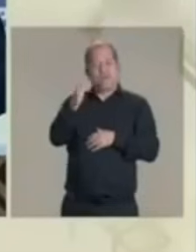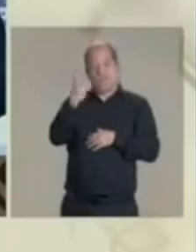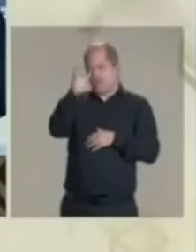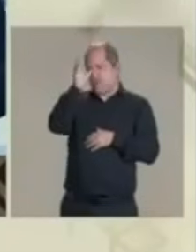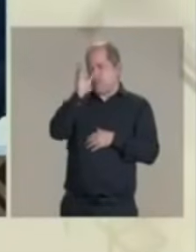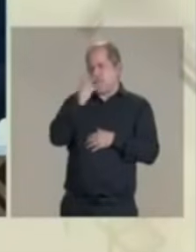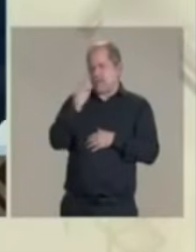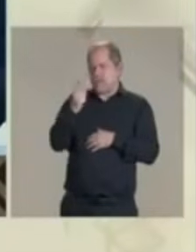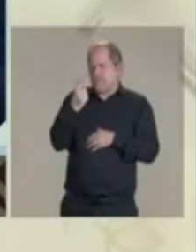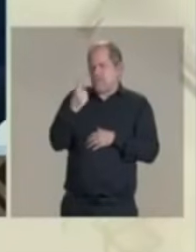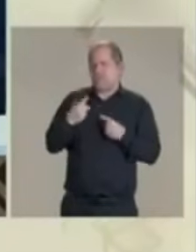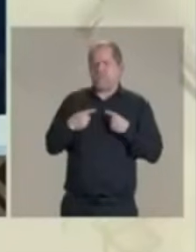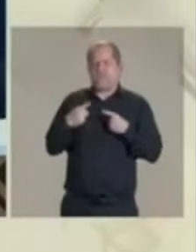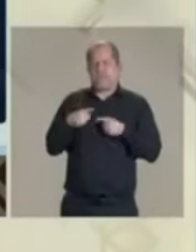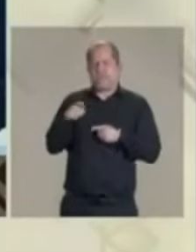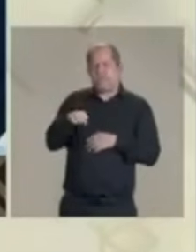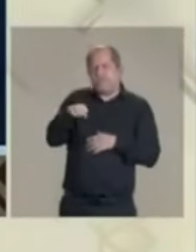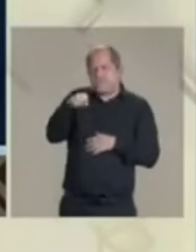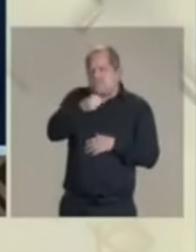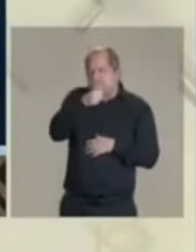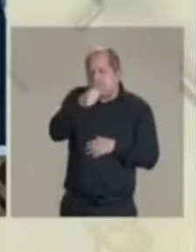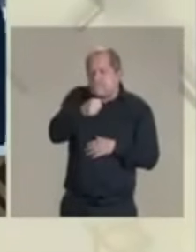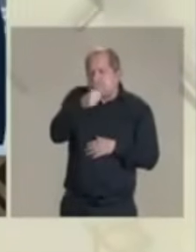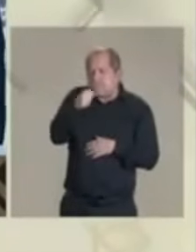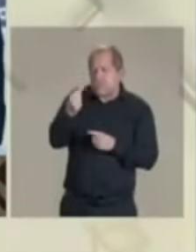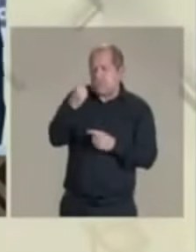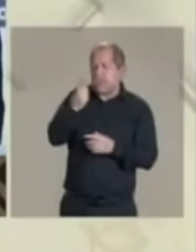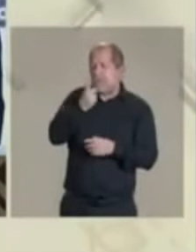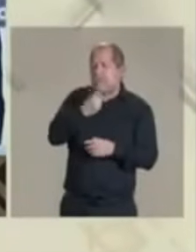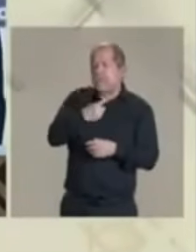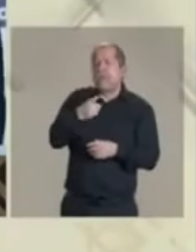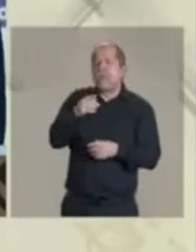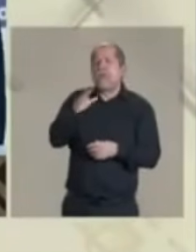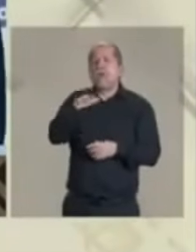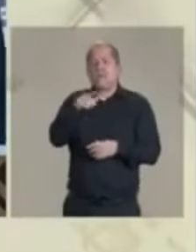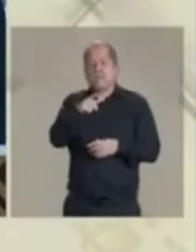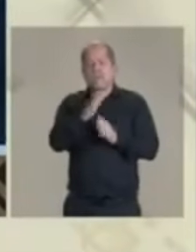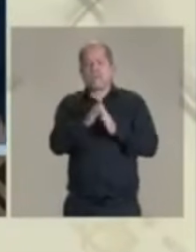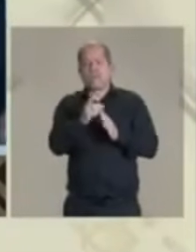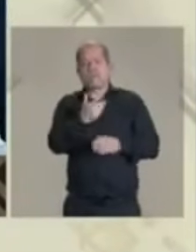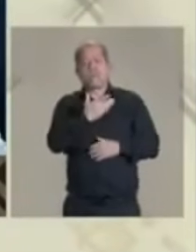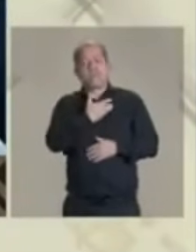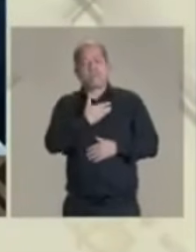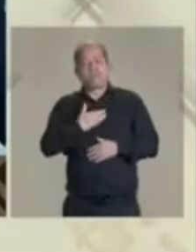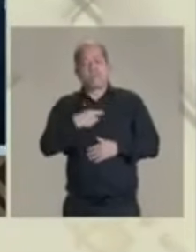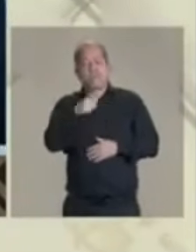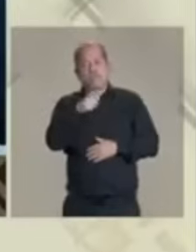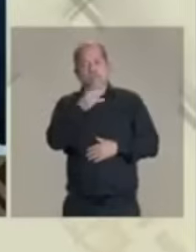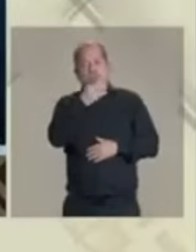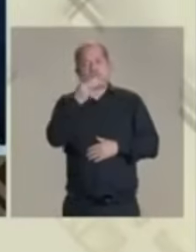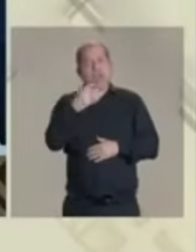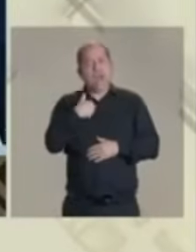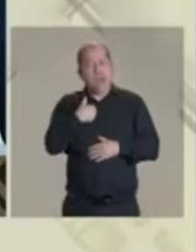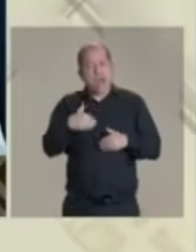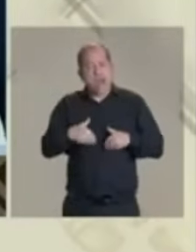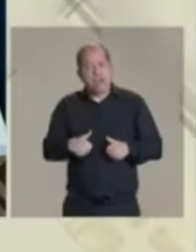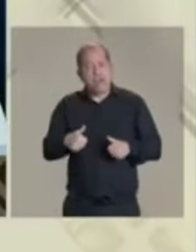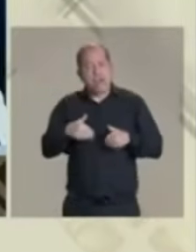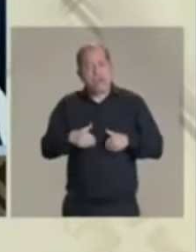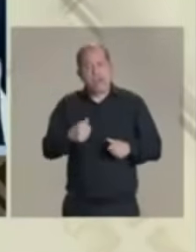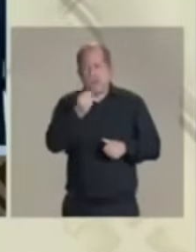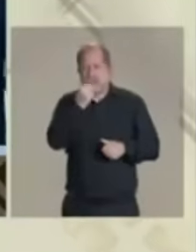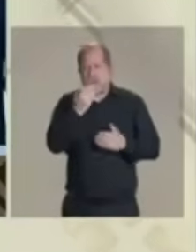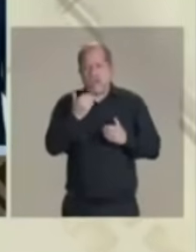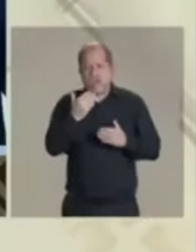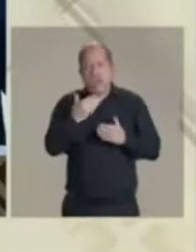una persona mayor, dígale al presidente que nos quitó el hambre. Una mujer ahora en Veracruz, cuando